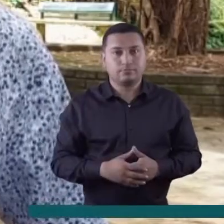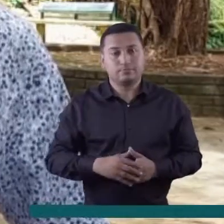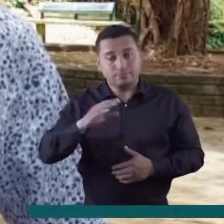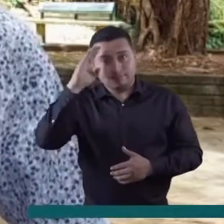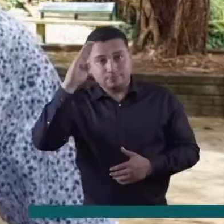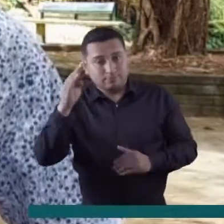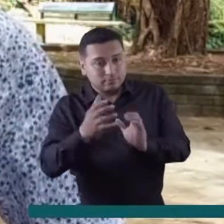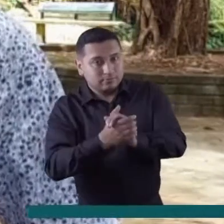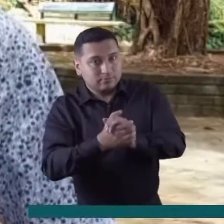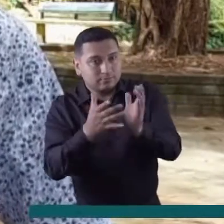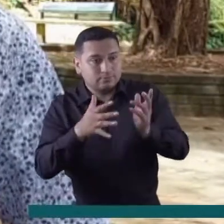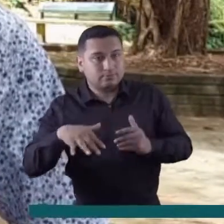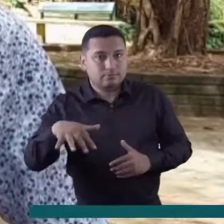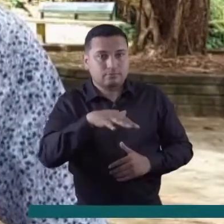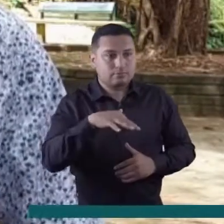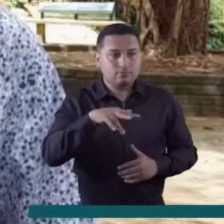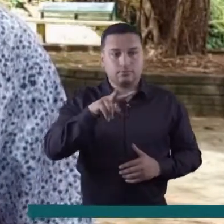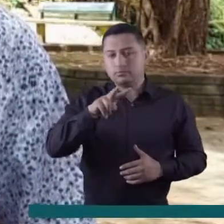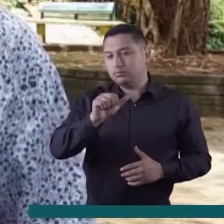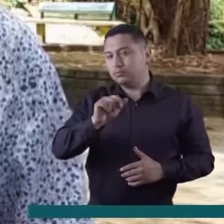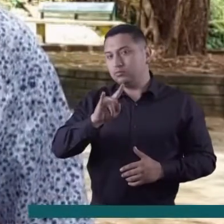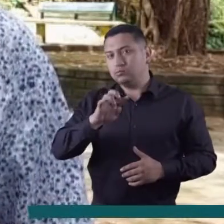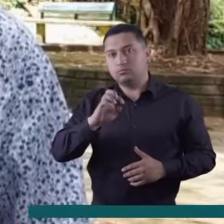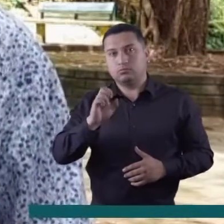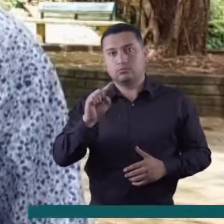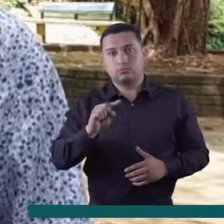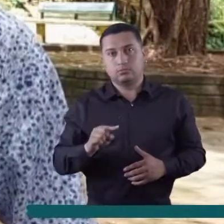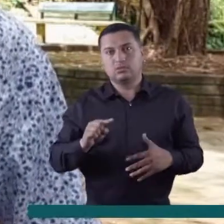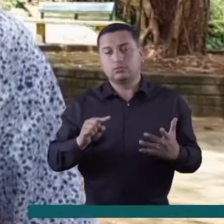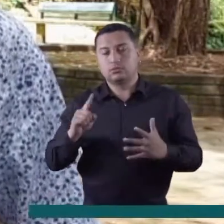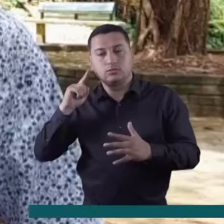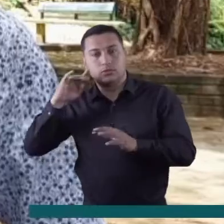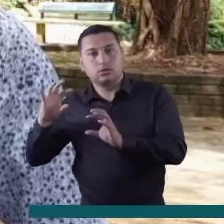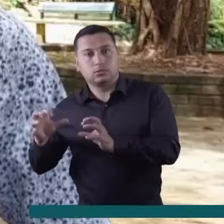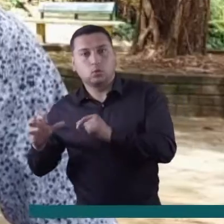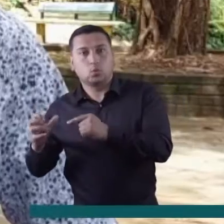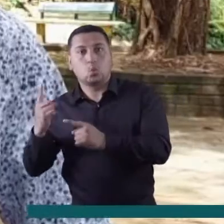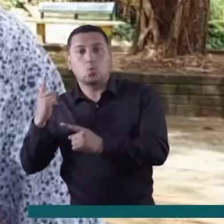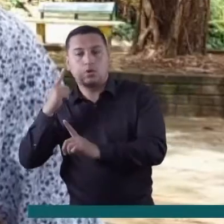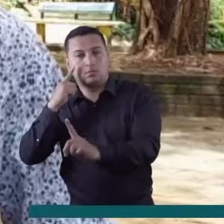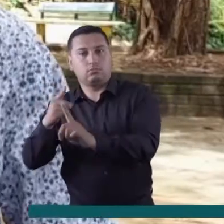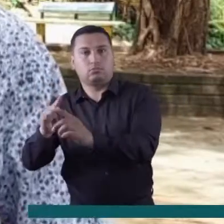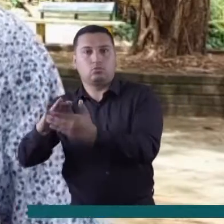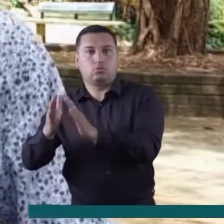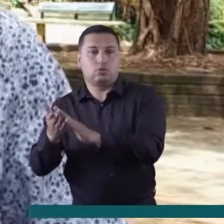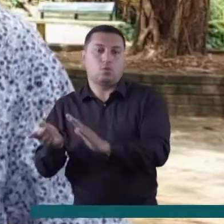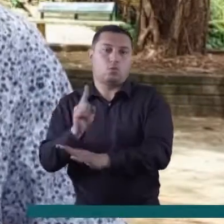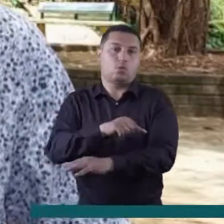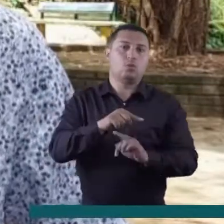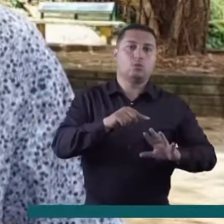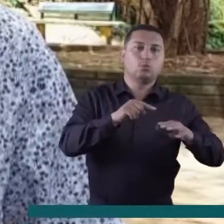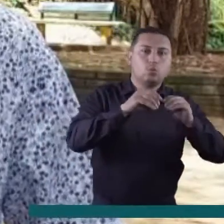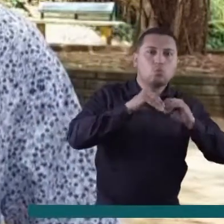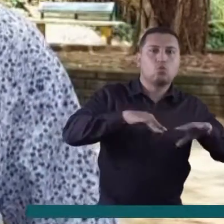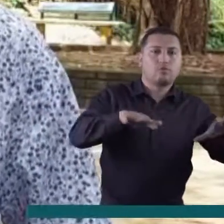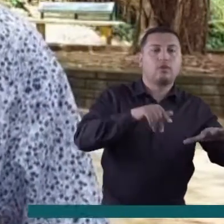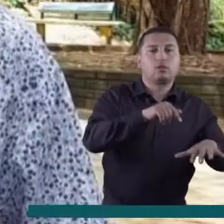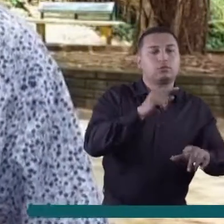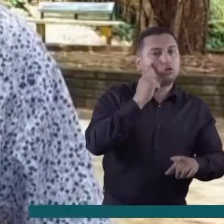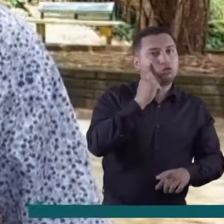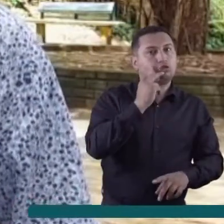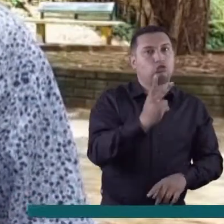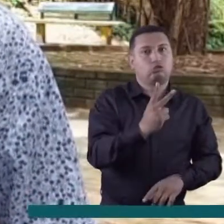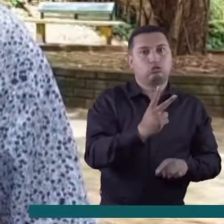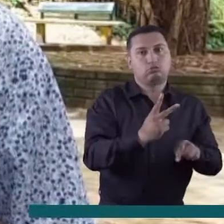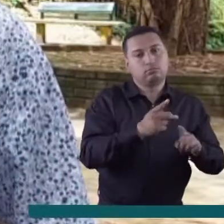Hola Mabel, cordial saludo desde Vaupés. Una emisora comunitaria y dos emisoras de la fuerza pública hacen parte fundamental de la cotidianidad de